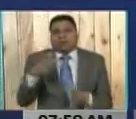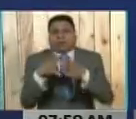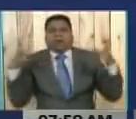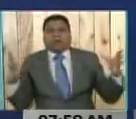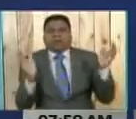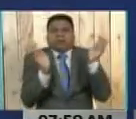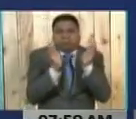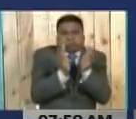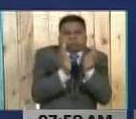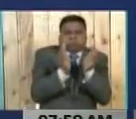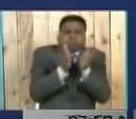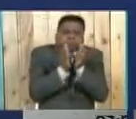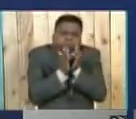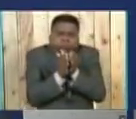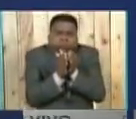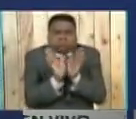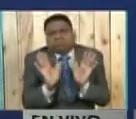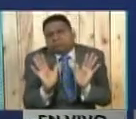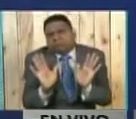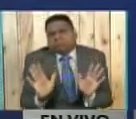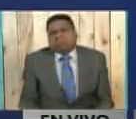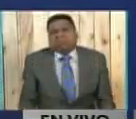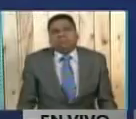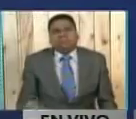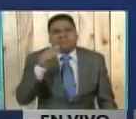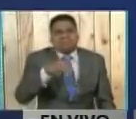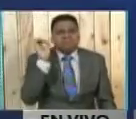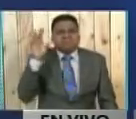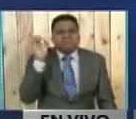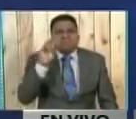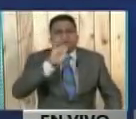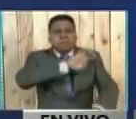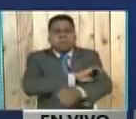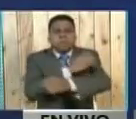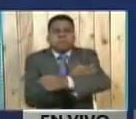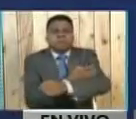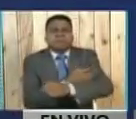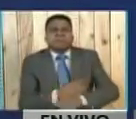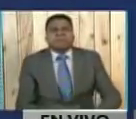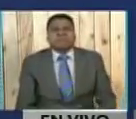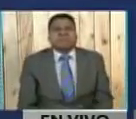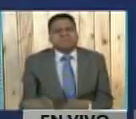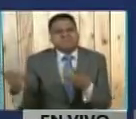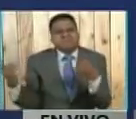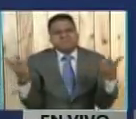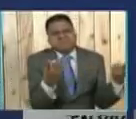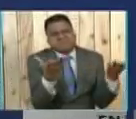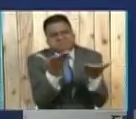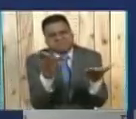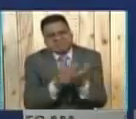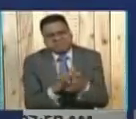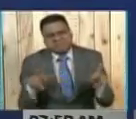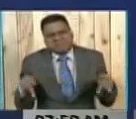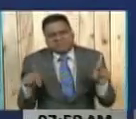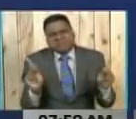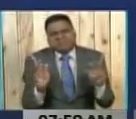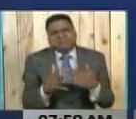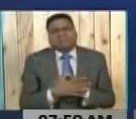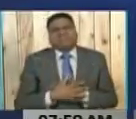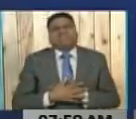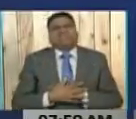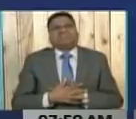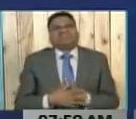y pequeños. En este Congreso de Energía ha llegado la oportunidad